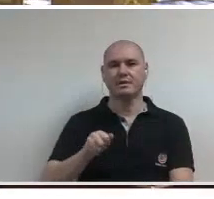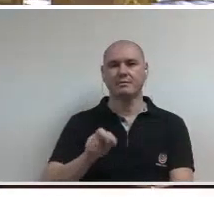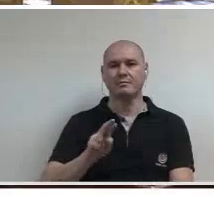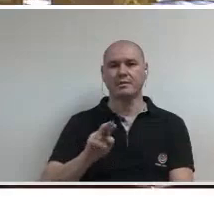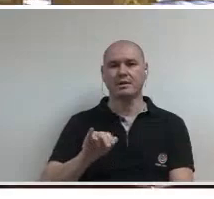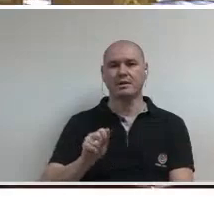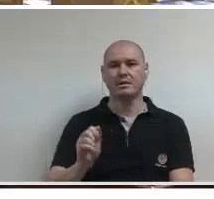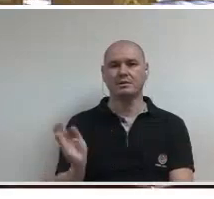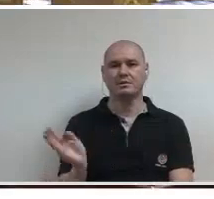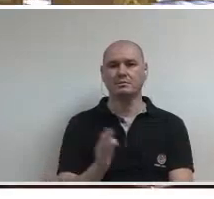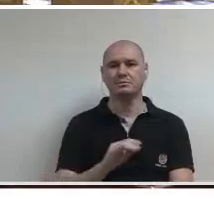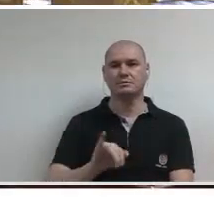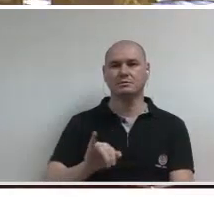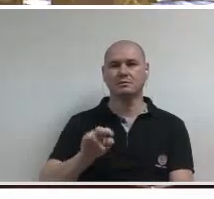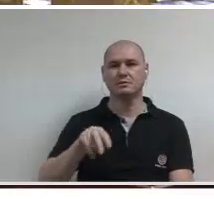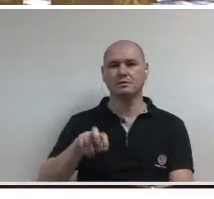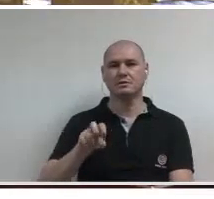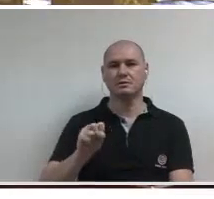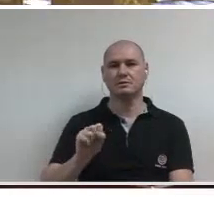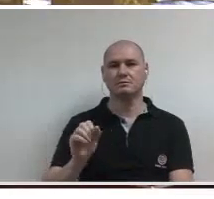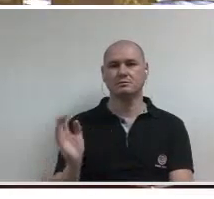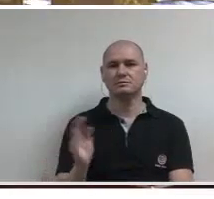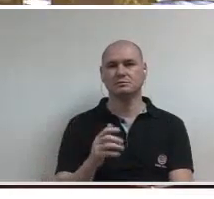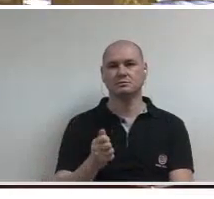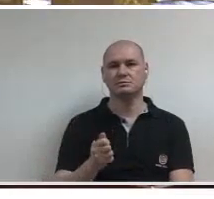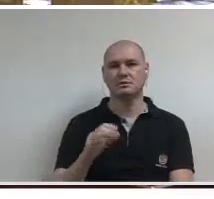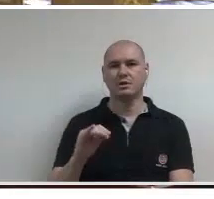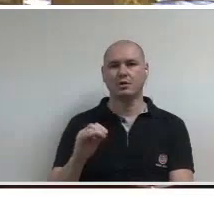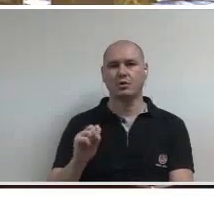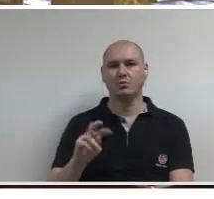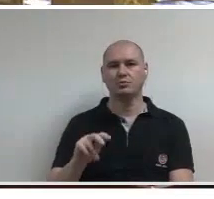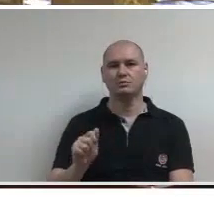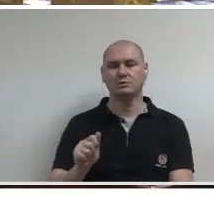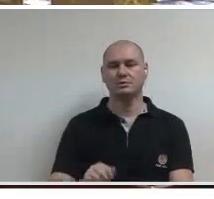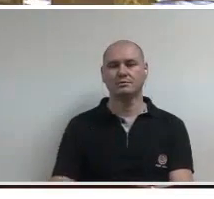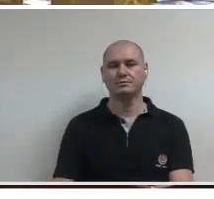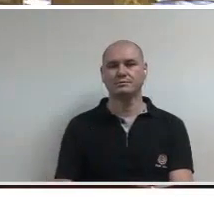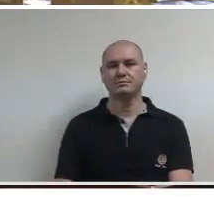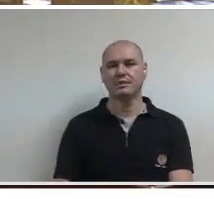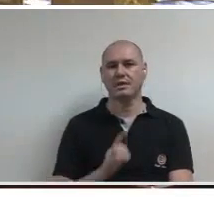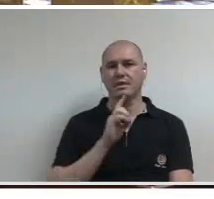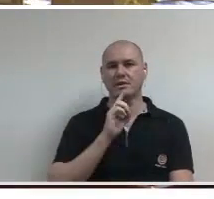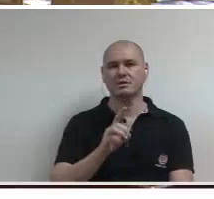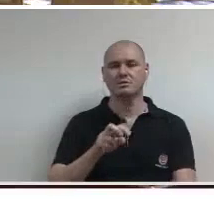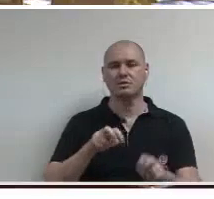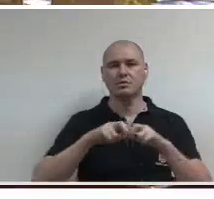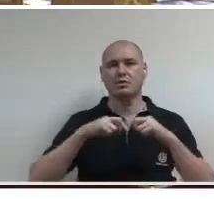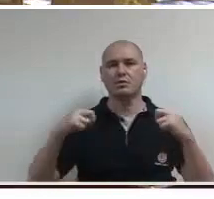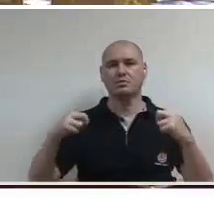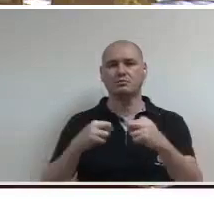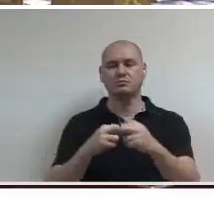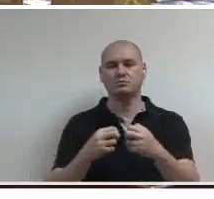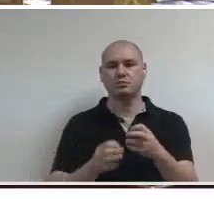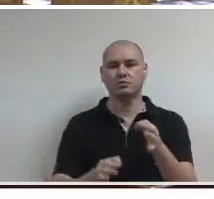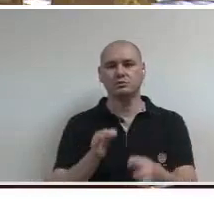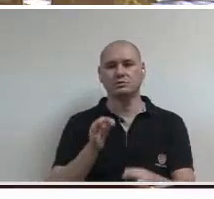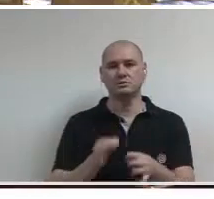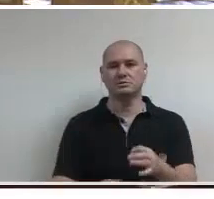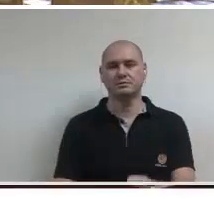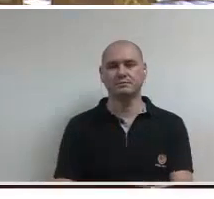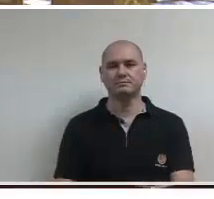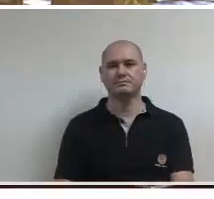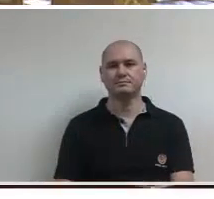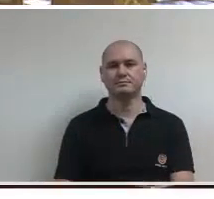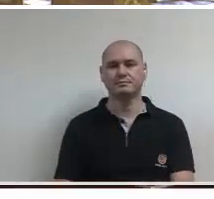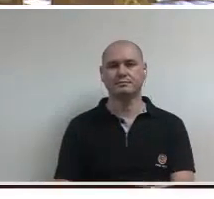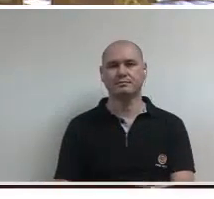Europeo. Oña designada María Inés Acosta Fernández, defensor público, Concepción Benguanaba. Pues ya se ubicó